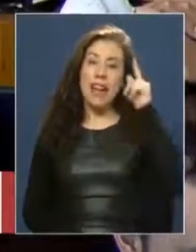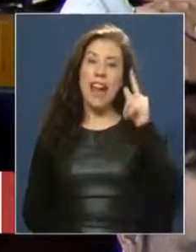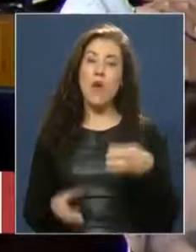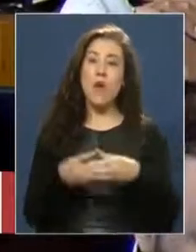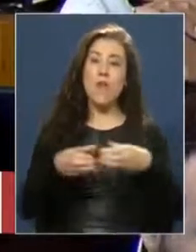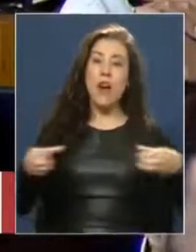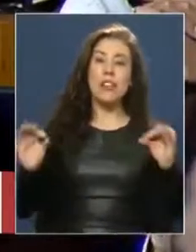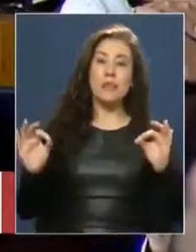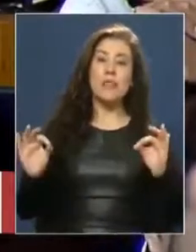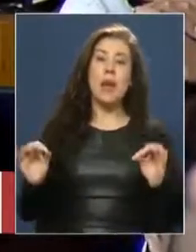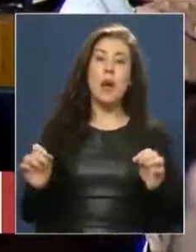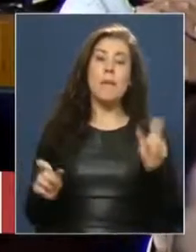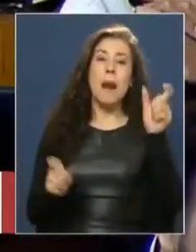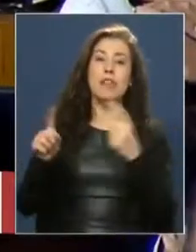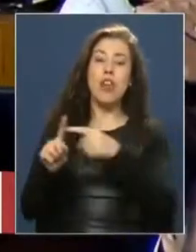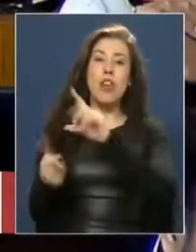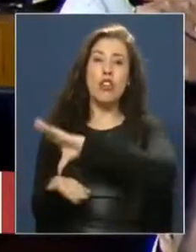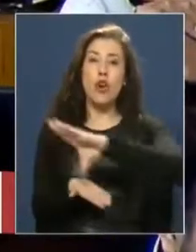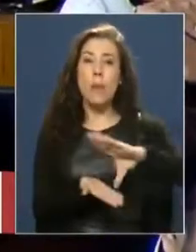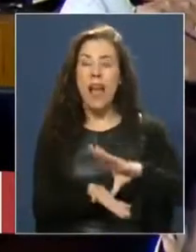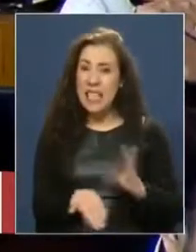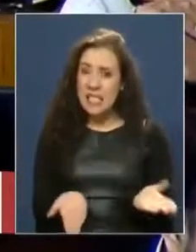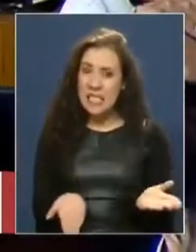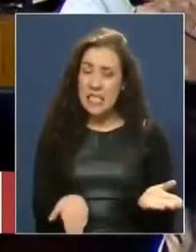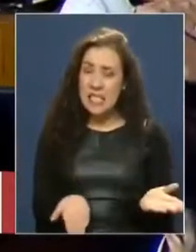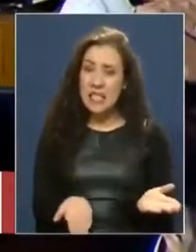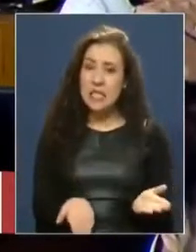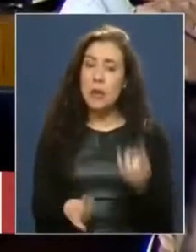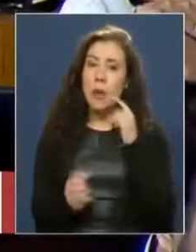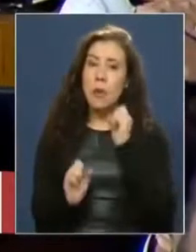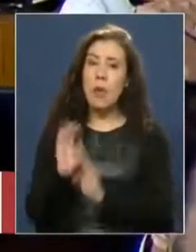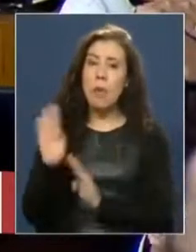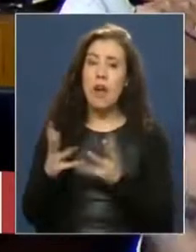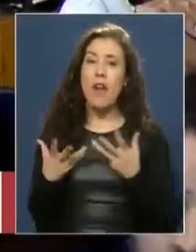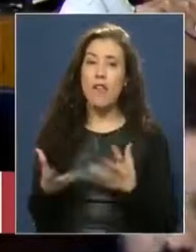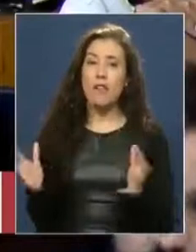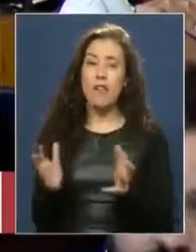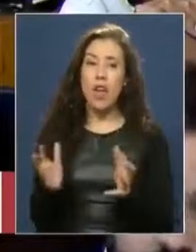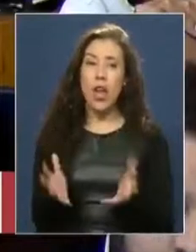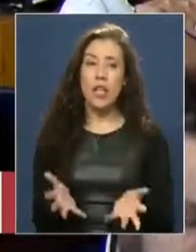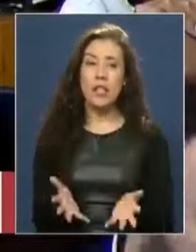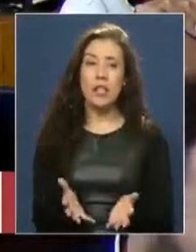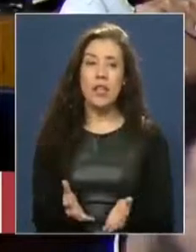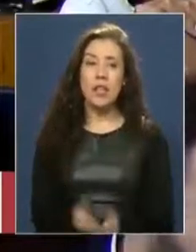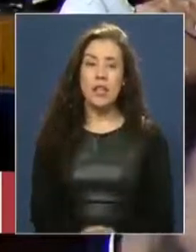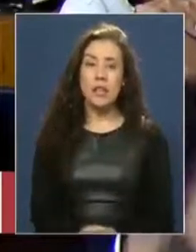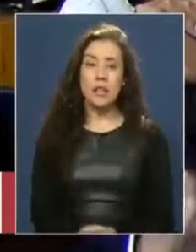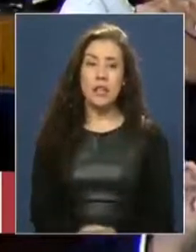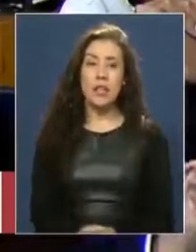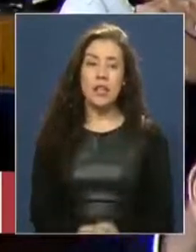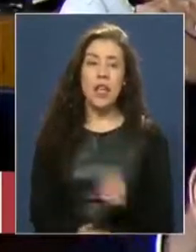vagón para personas extranjeras, por ejemplo, para protegerlos de la violencia a la cual muchas veces se ven